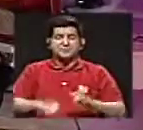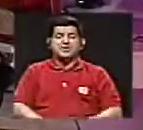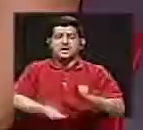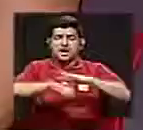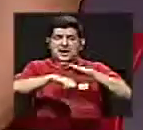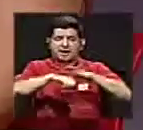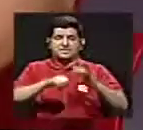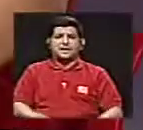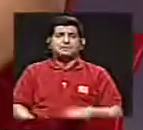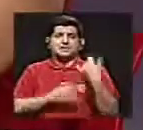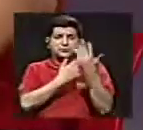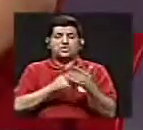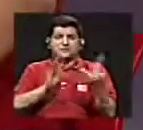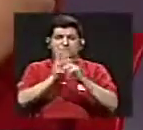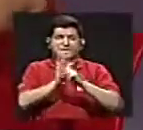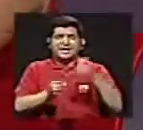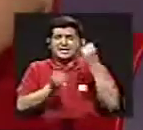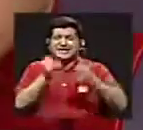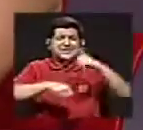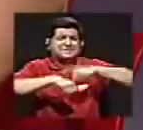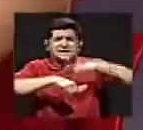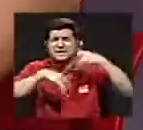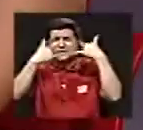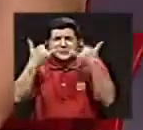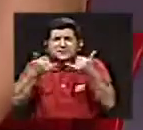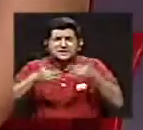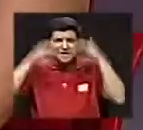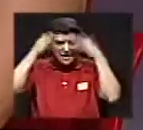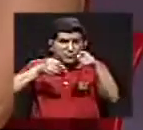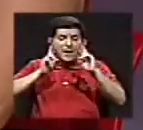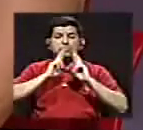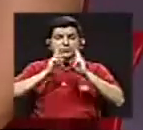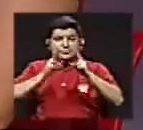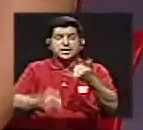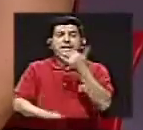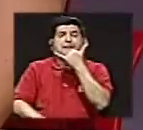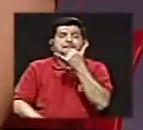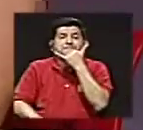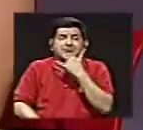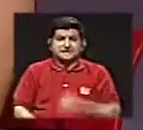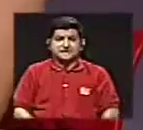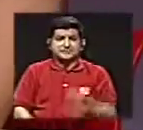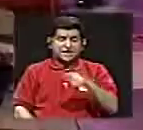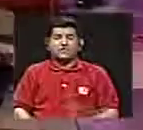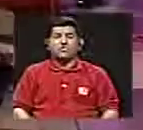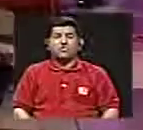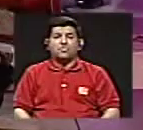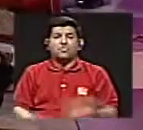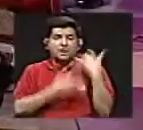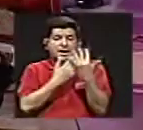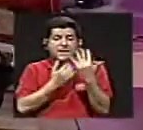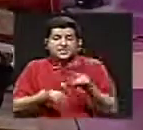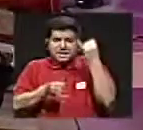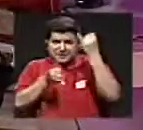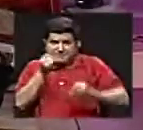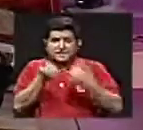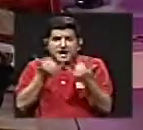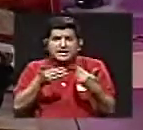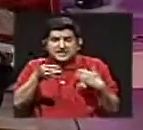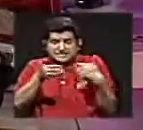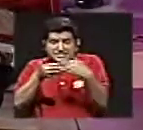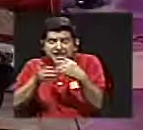foro con respecto a la demolición? Se nos acaba el tiempo, tal vez centremos en esa respuesta. ¿Qué pasa con la moratoria que ya está encima?